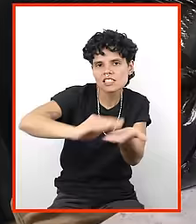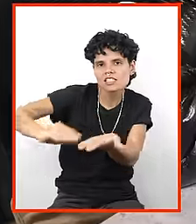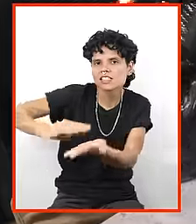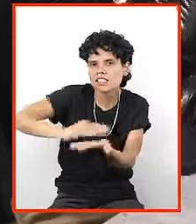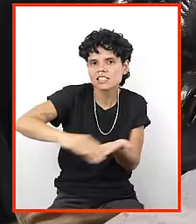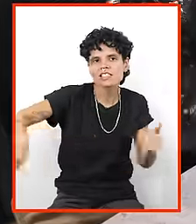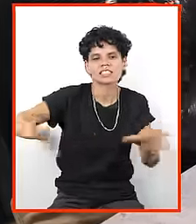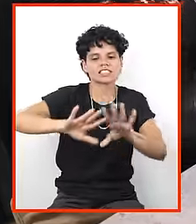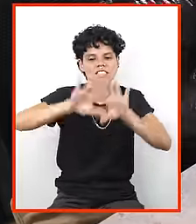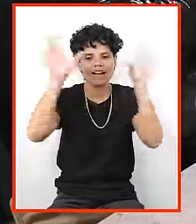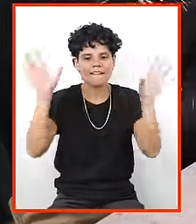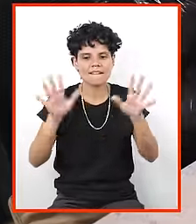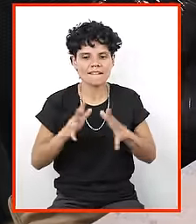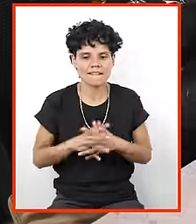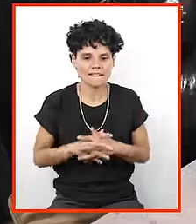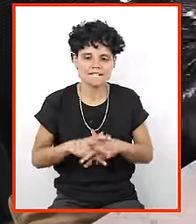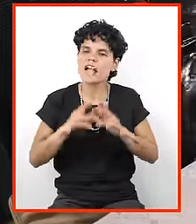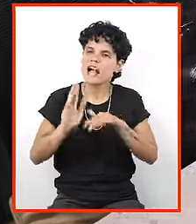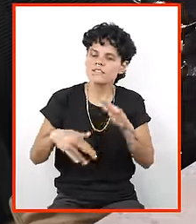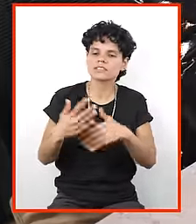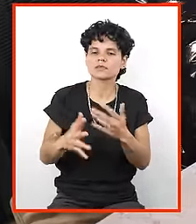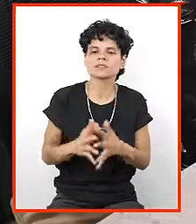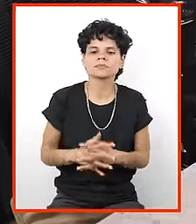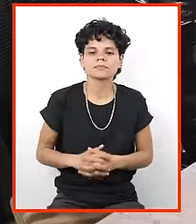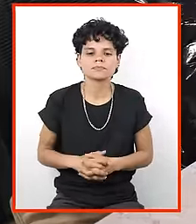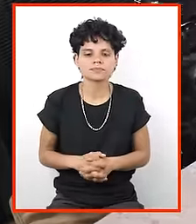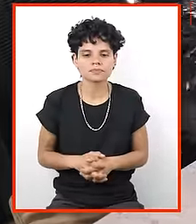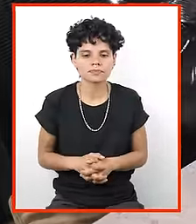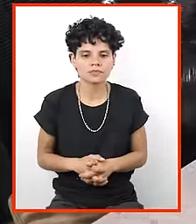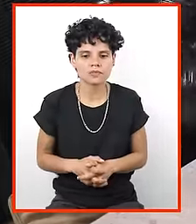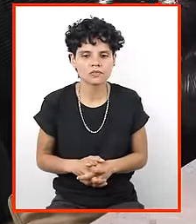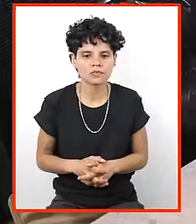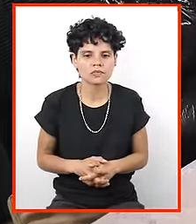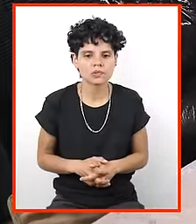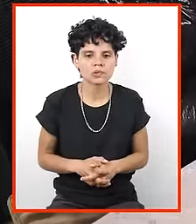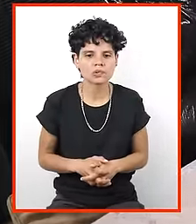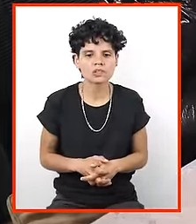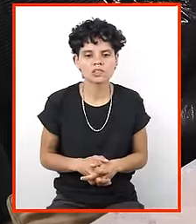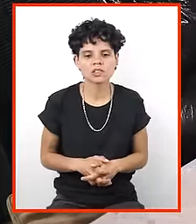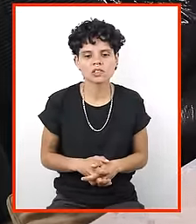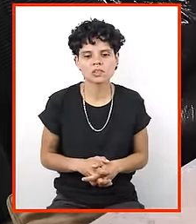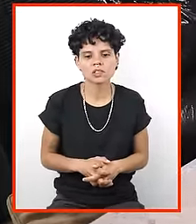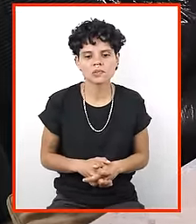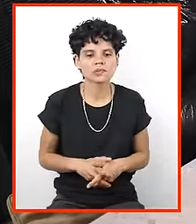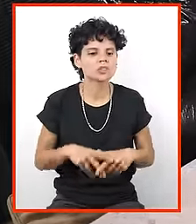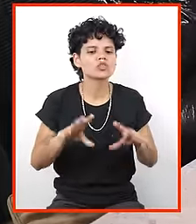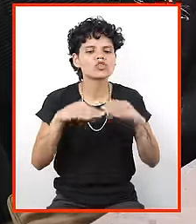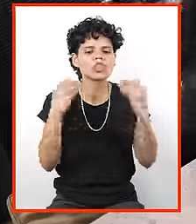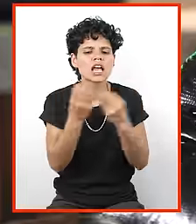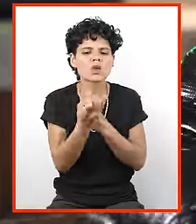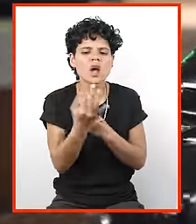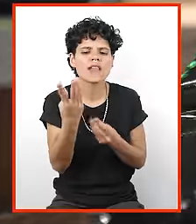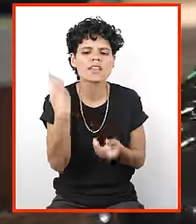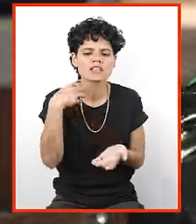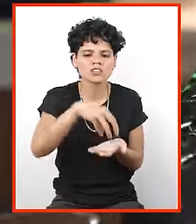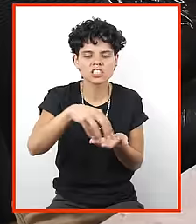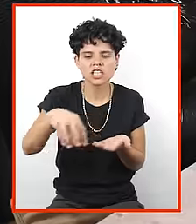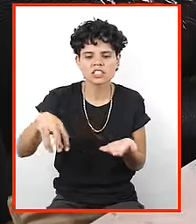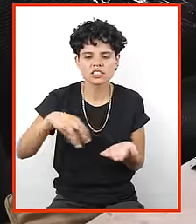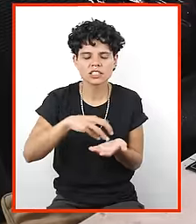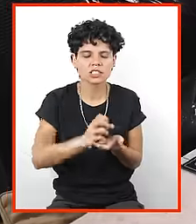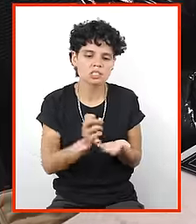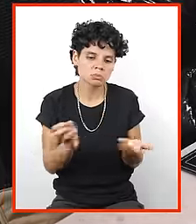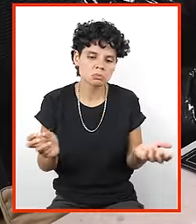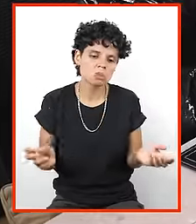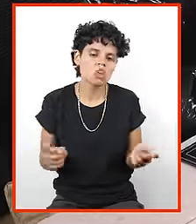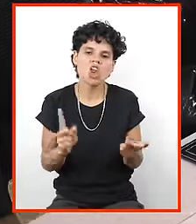Eso. Ya, avancemos. Avancemos. Tírate algunas fichitas para alguna canción tuya. ¿Cuántas fichas tengo en total? Varias. No tiene